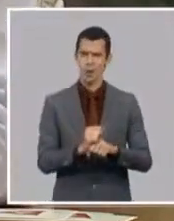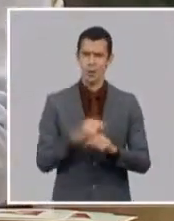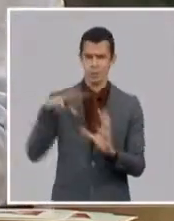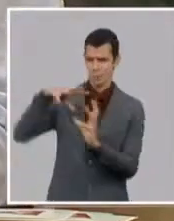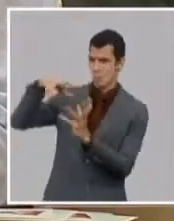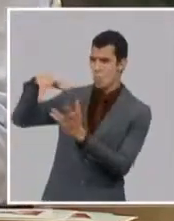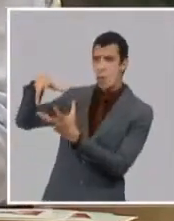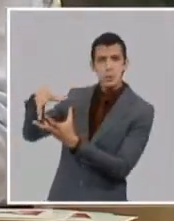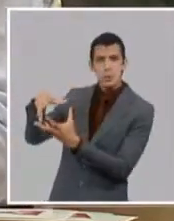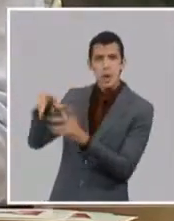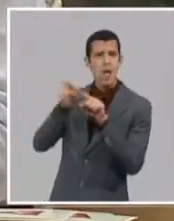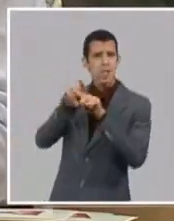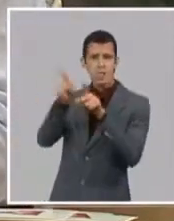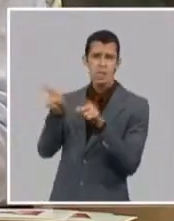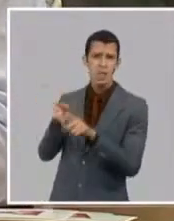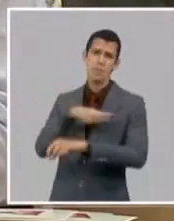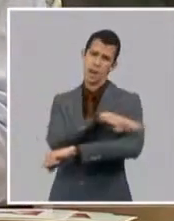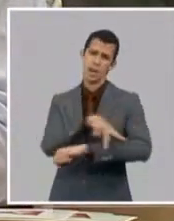pico pandémico.